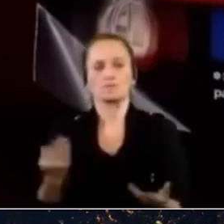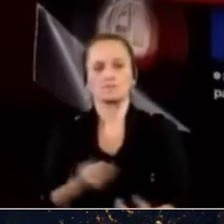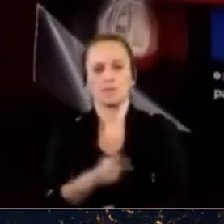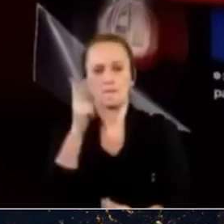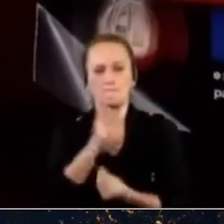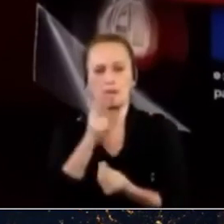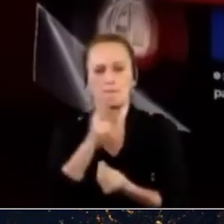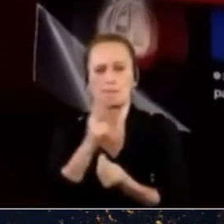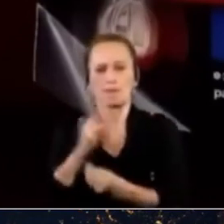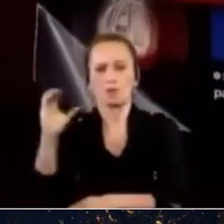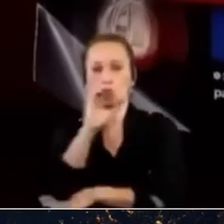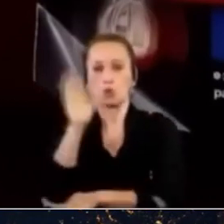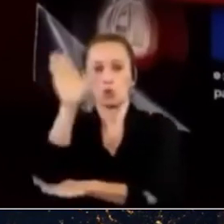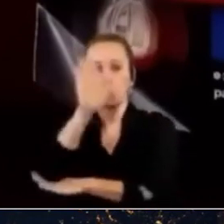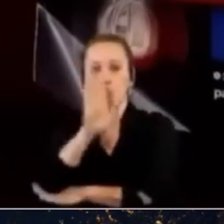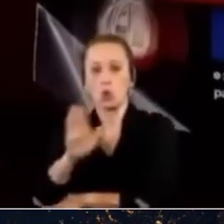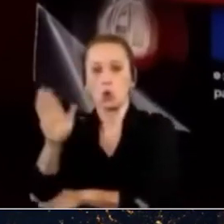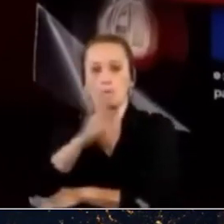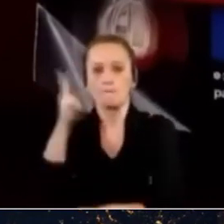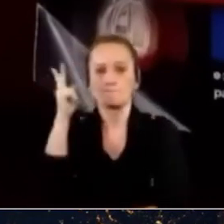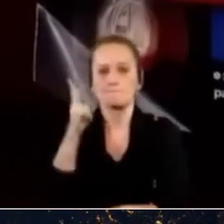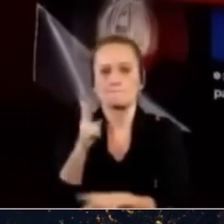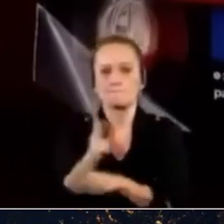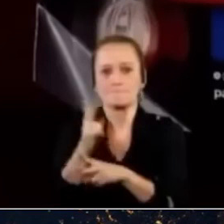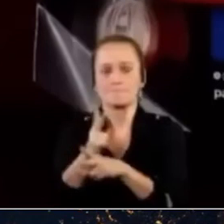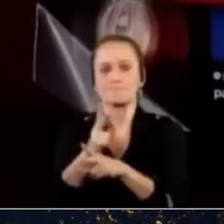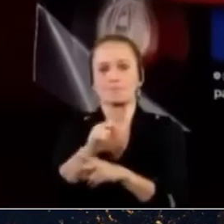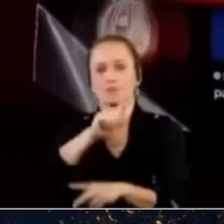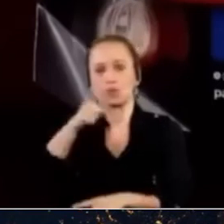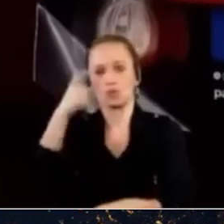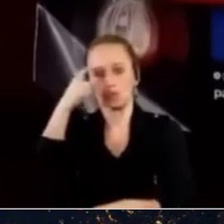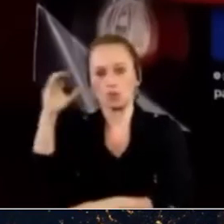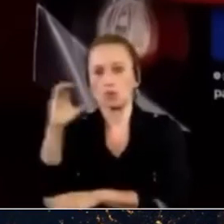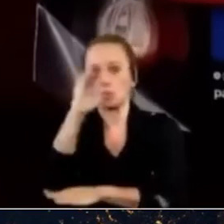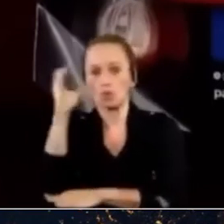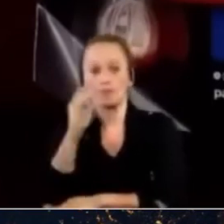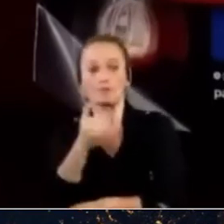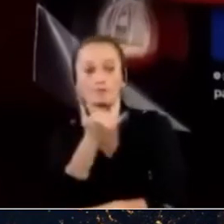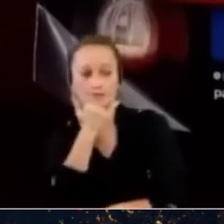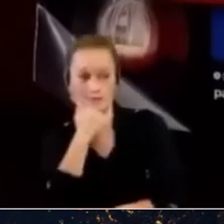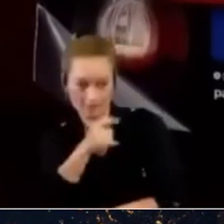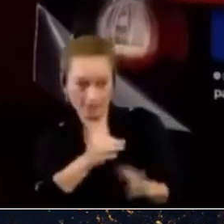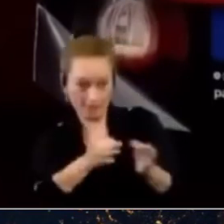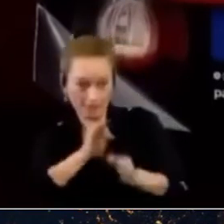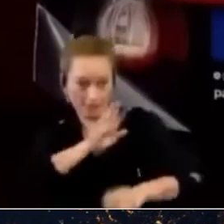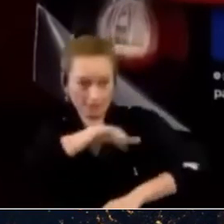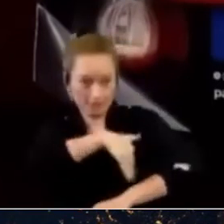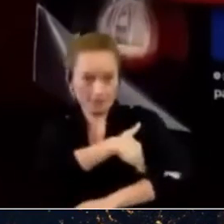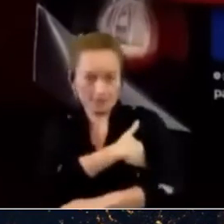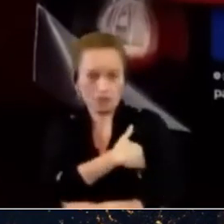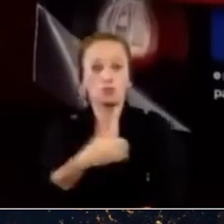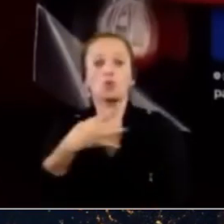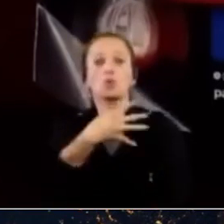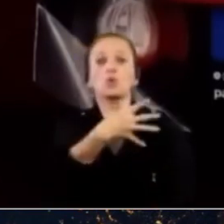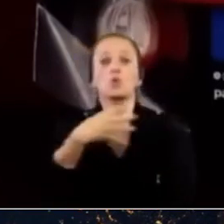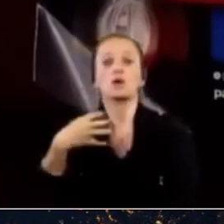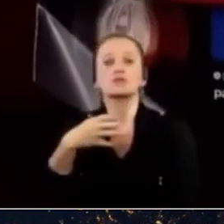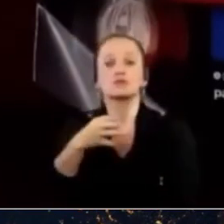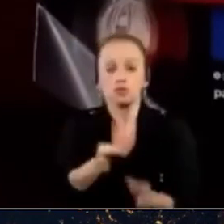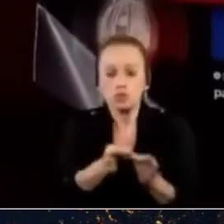algunos territorios representa un riesgo para la gobernabilidad de Colombia. ¿Sabe por qué, ministro? Porque